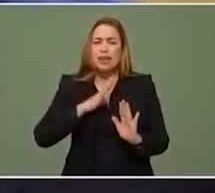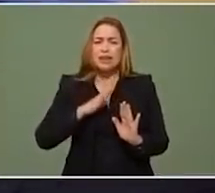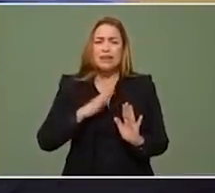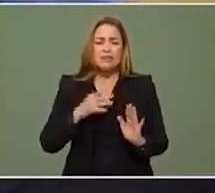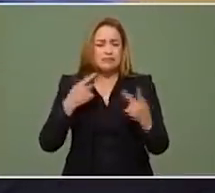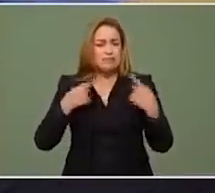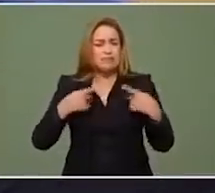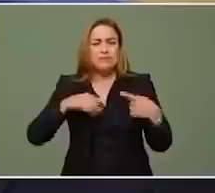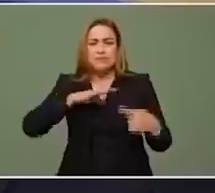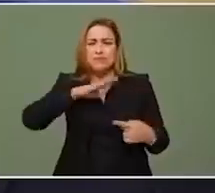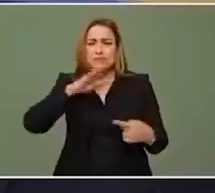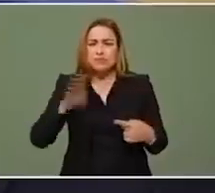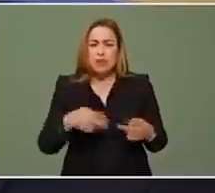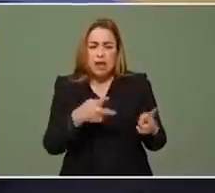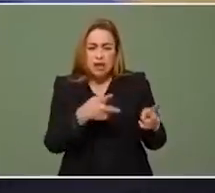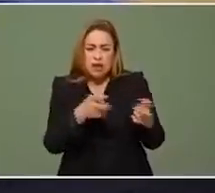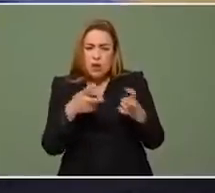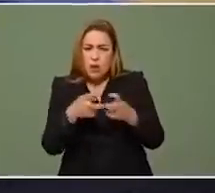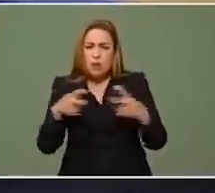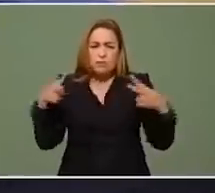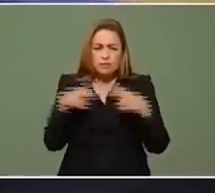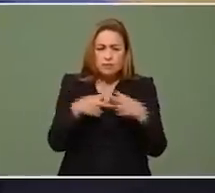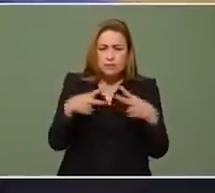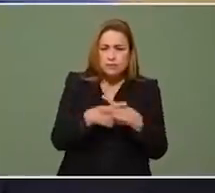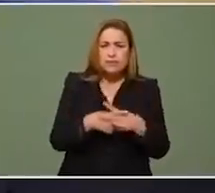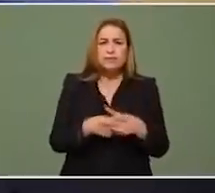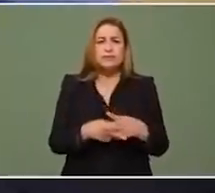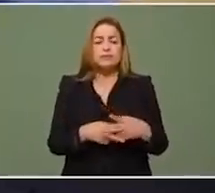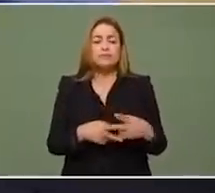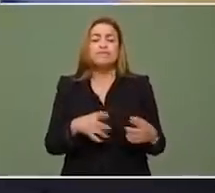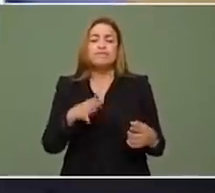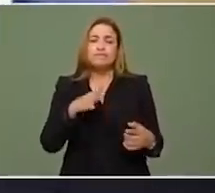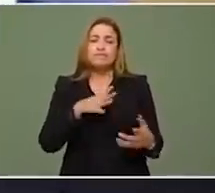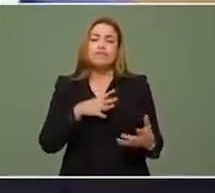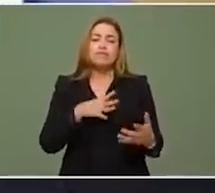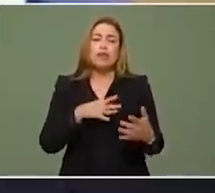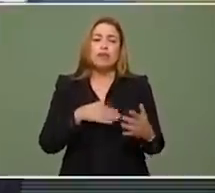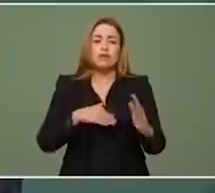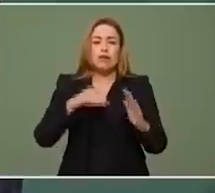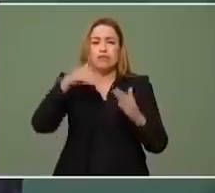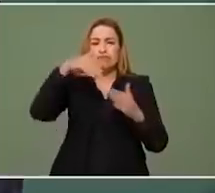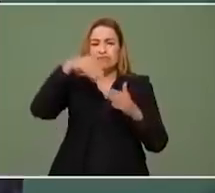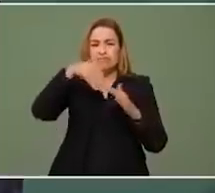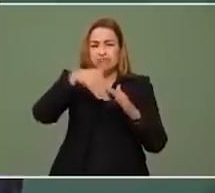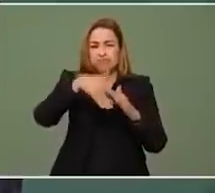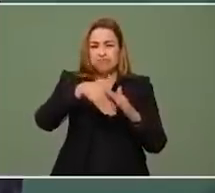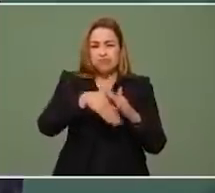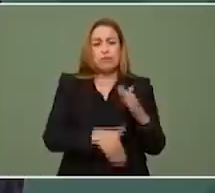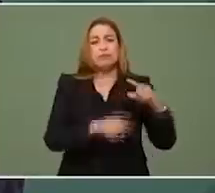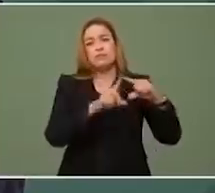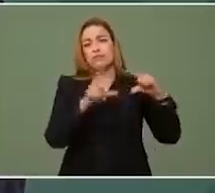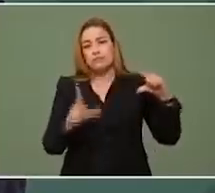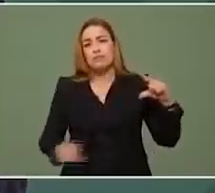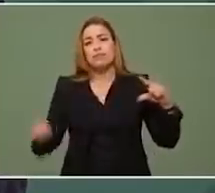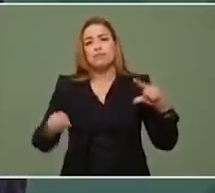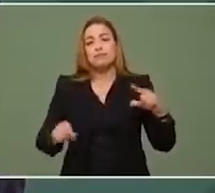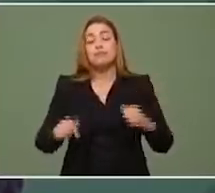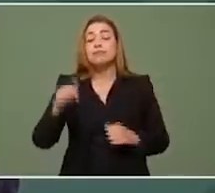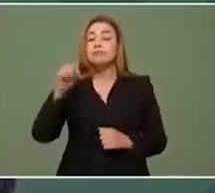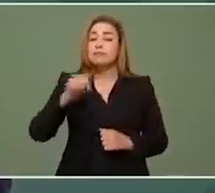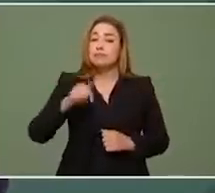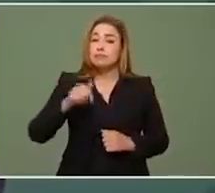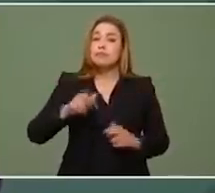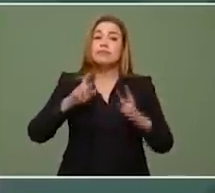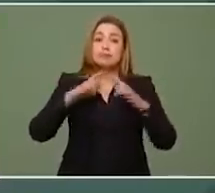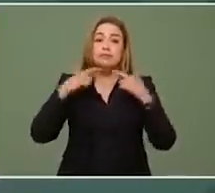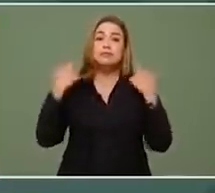que afecta en el país entonces esta fue la reunión que tuvimos hoy